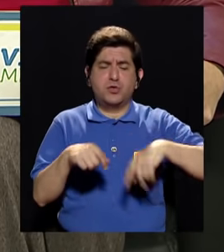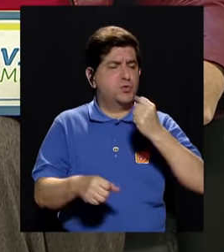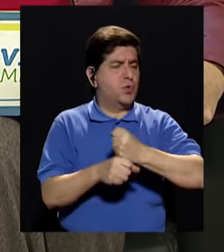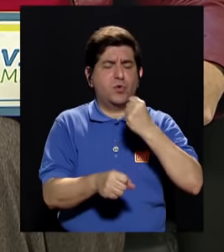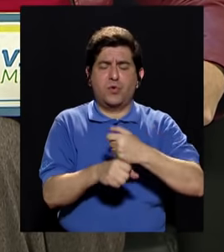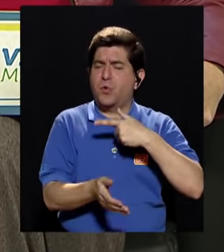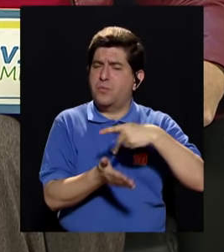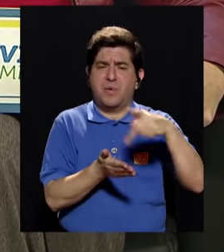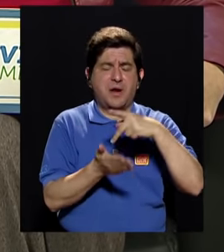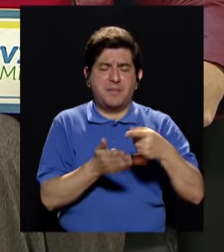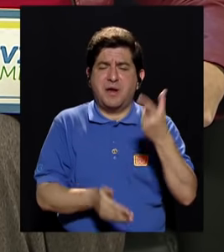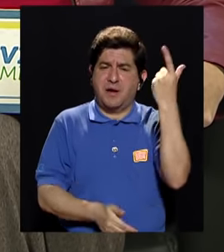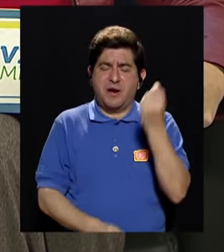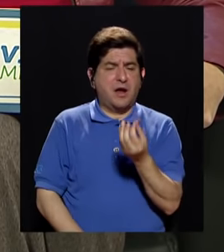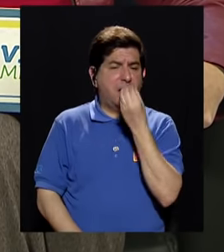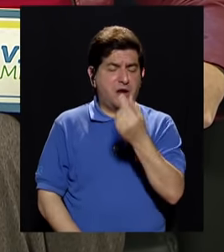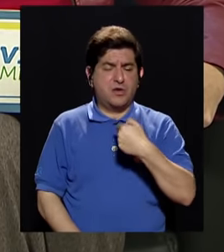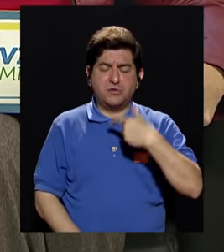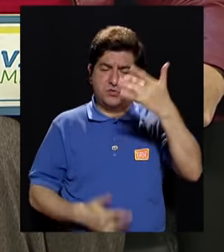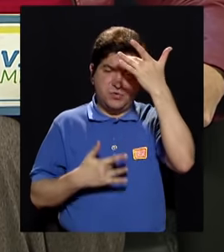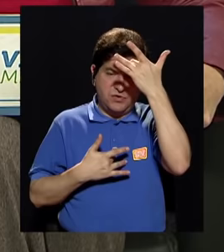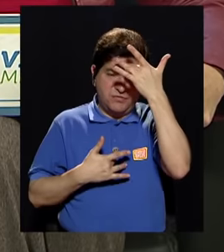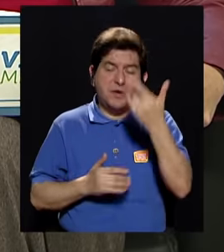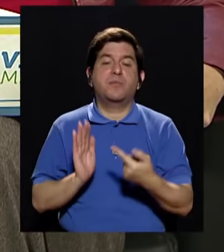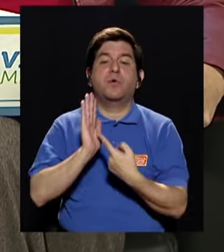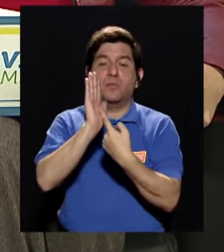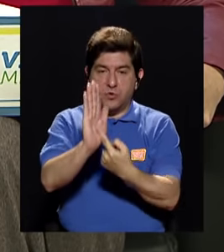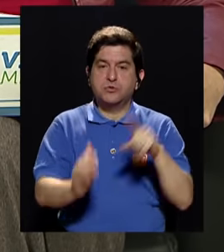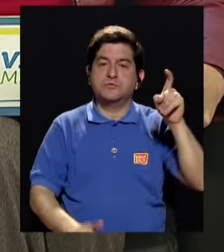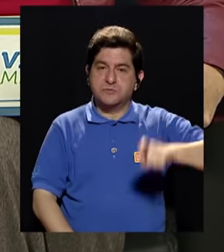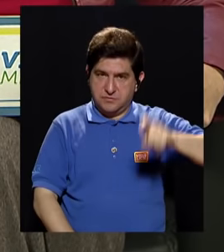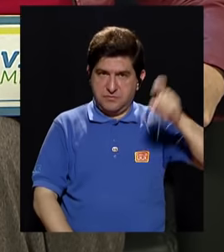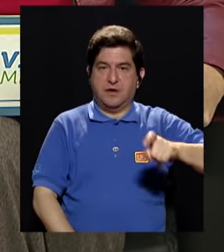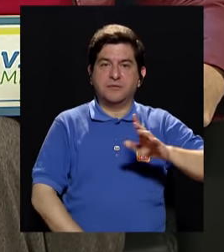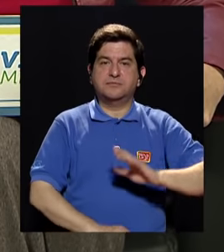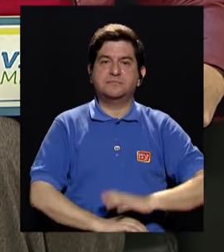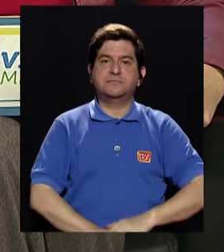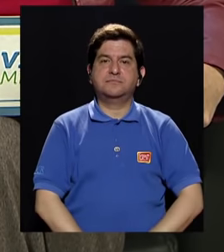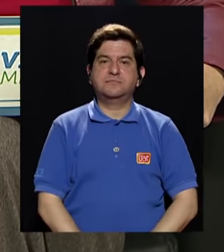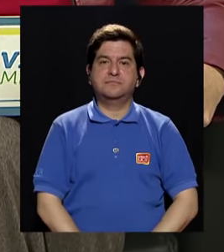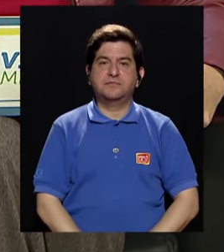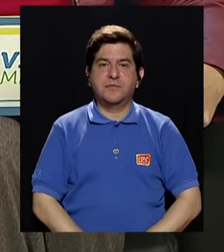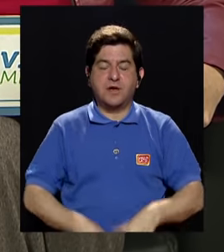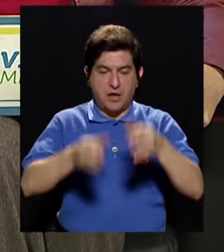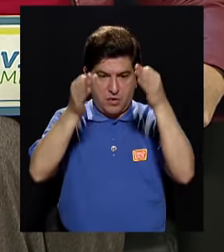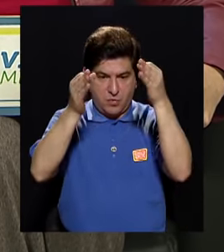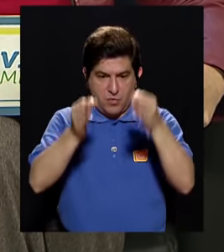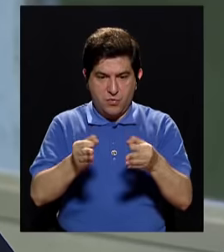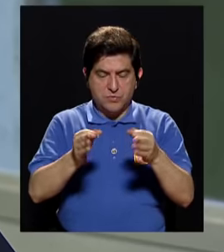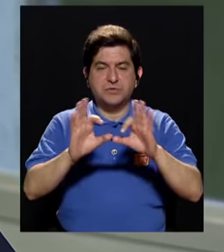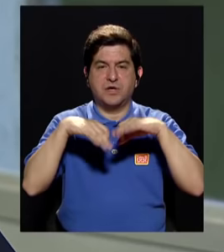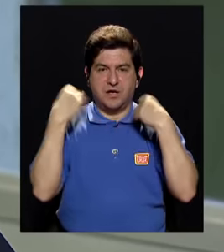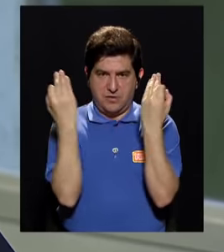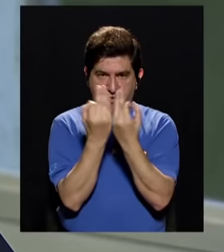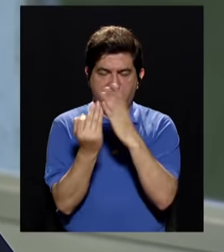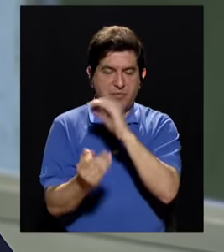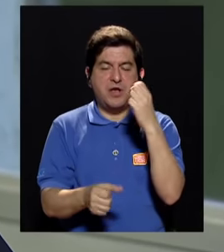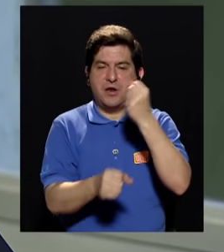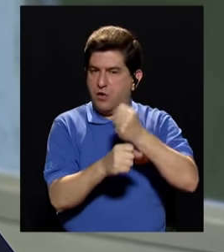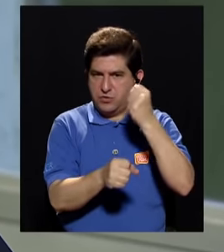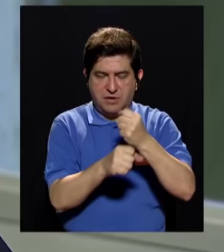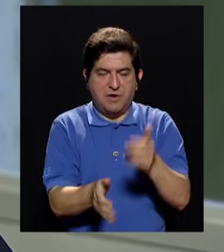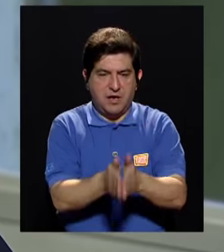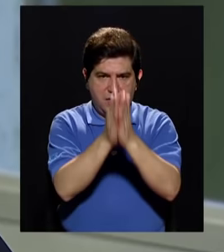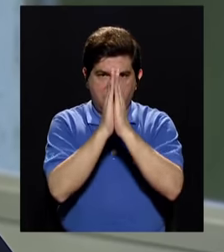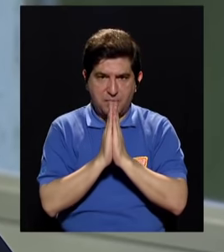puedo trabajar y no puedo pagar la pensión alimentaria porque estoy enfermo tiene que demostrarlo verdad Entonces en un juzgado de familia en un juzgado laboral